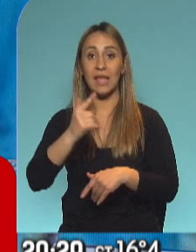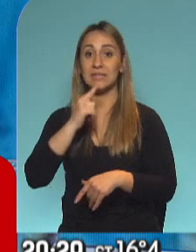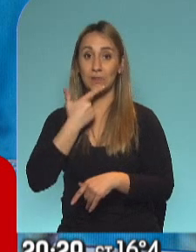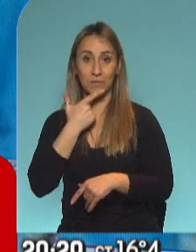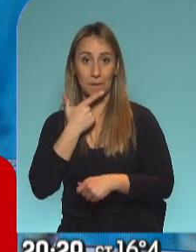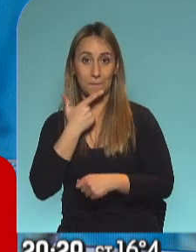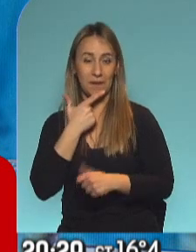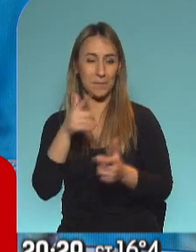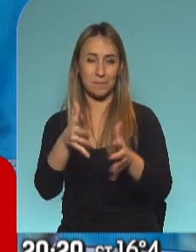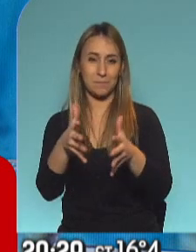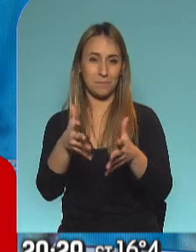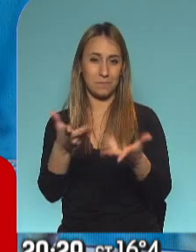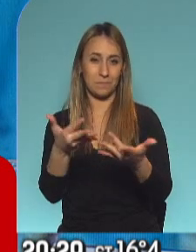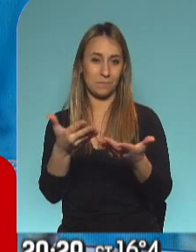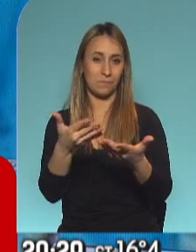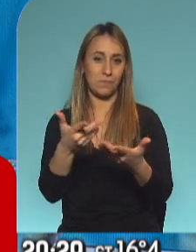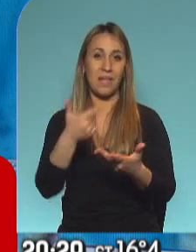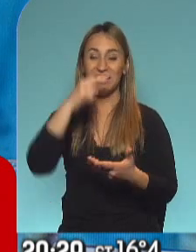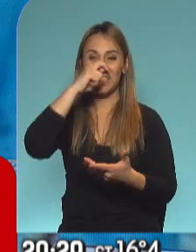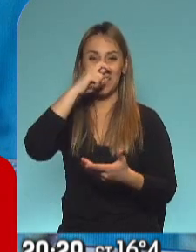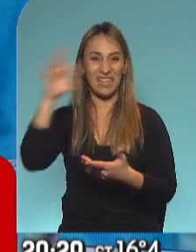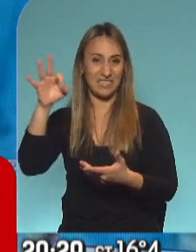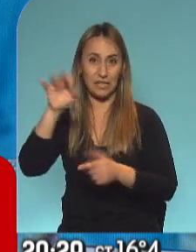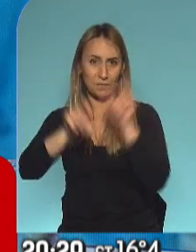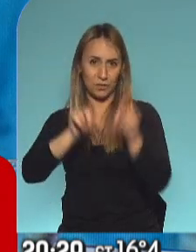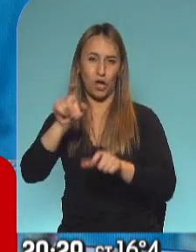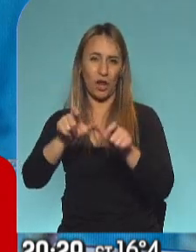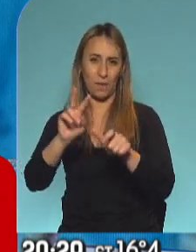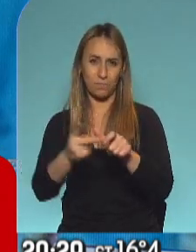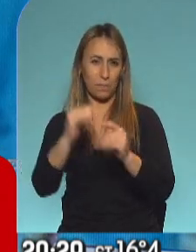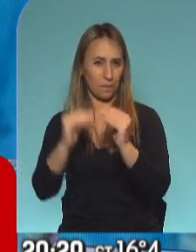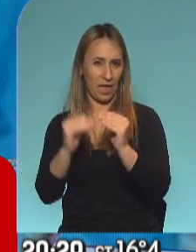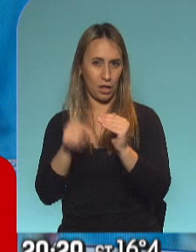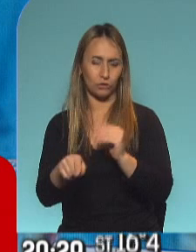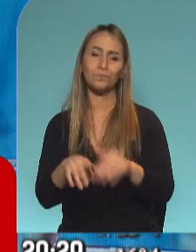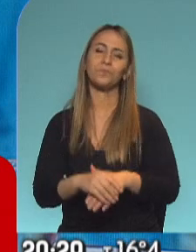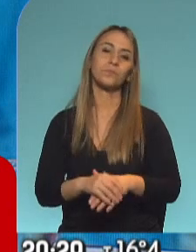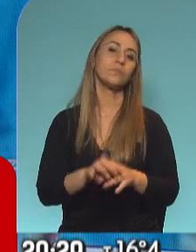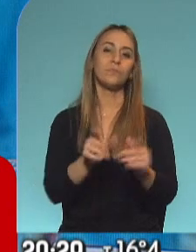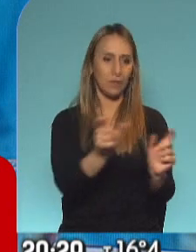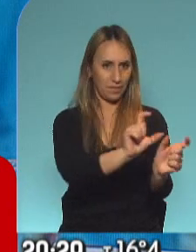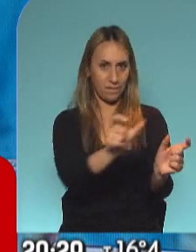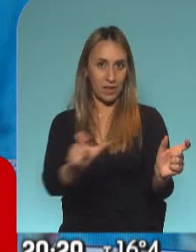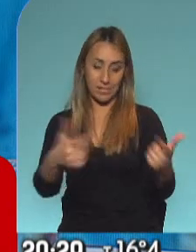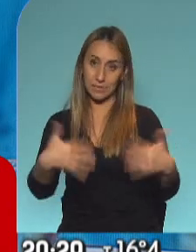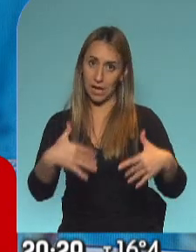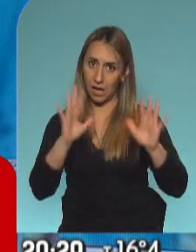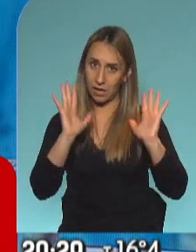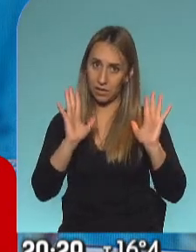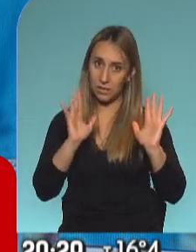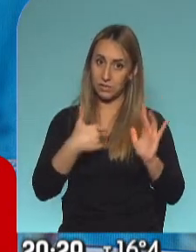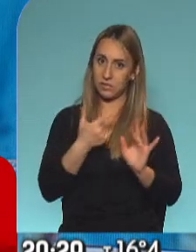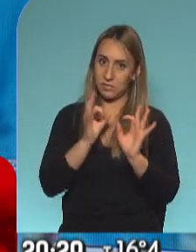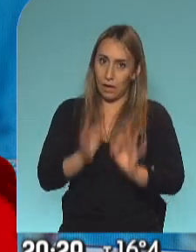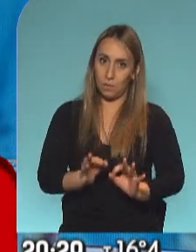septiembre menos de 700. La diferencia es sustancial y sabemos que en estos días ha habido